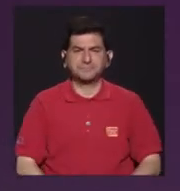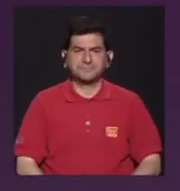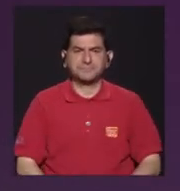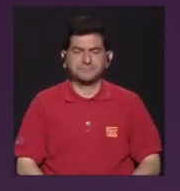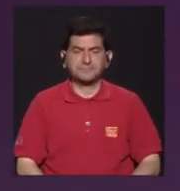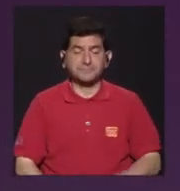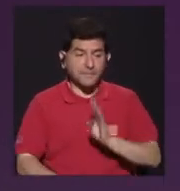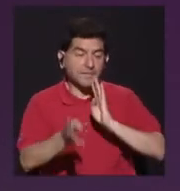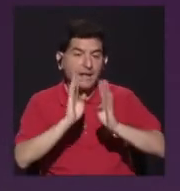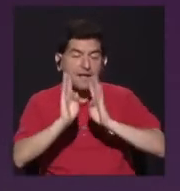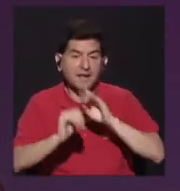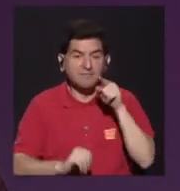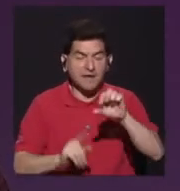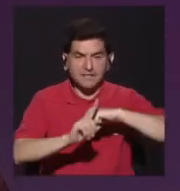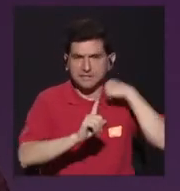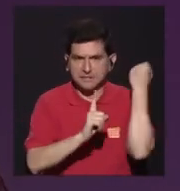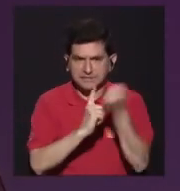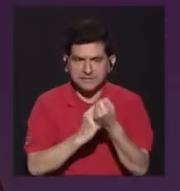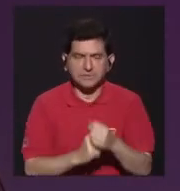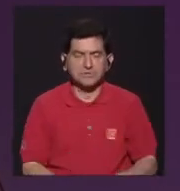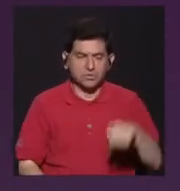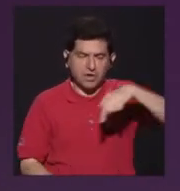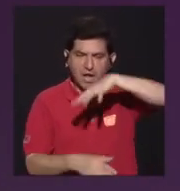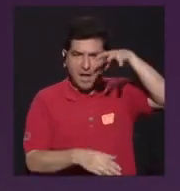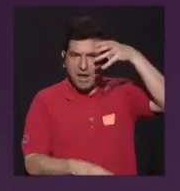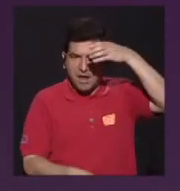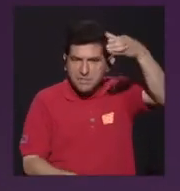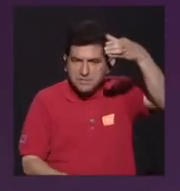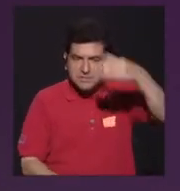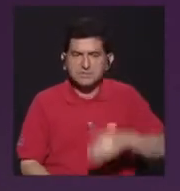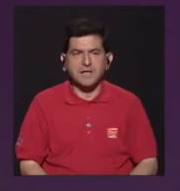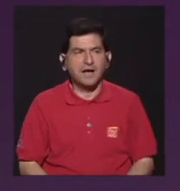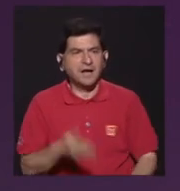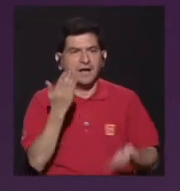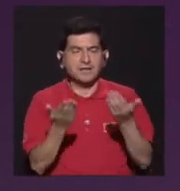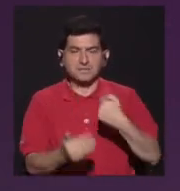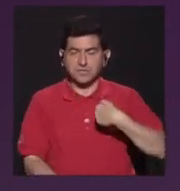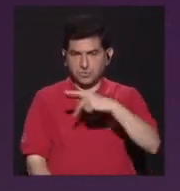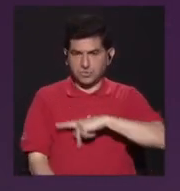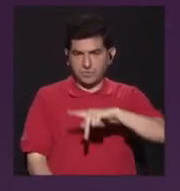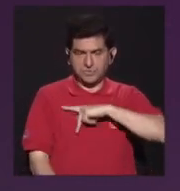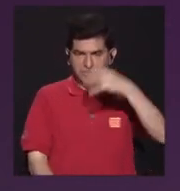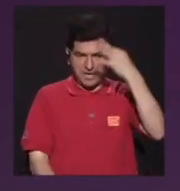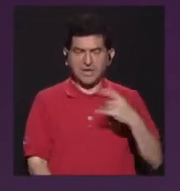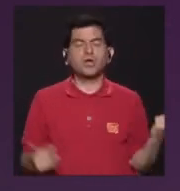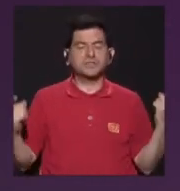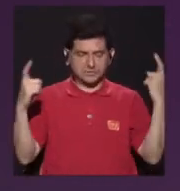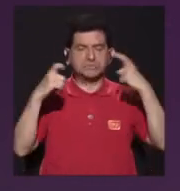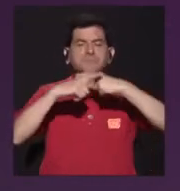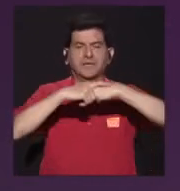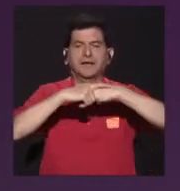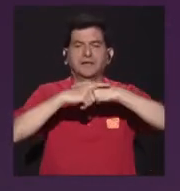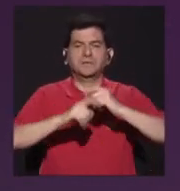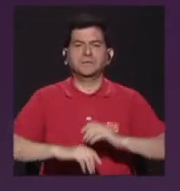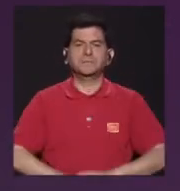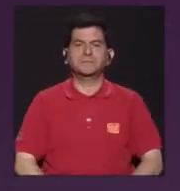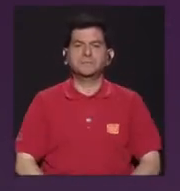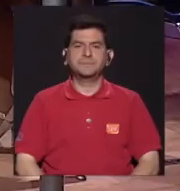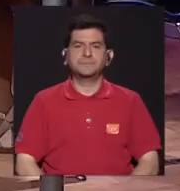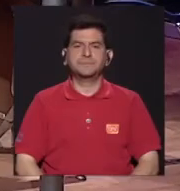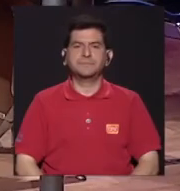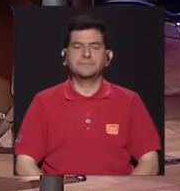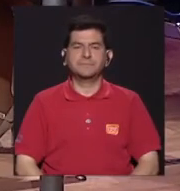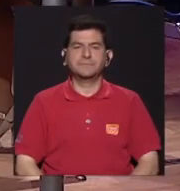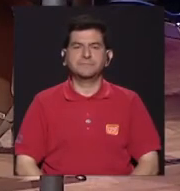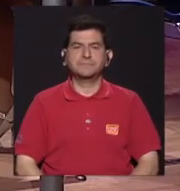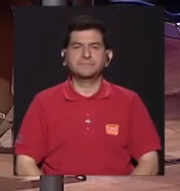y cuando hablamos de esto en esta cultura resulta ser, al menos personalmente, es bastante complicado. Es que